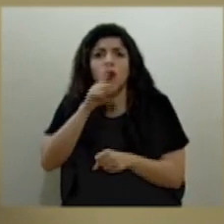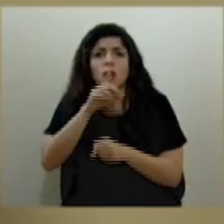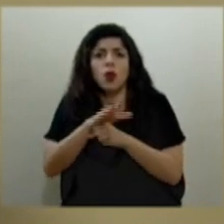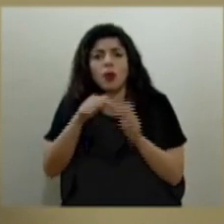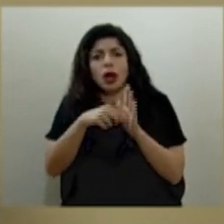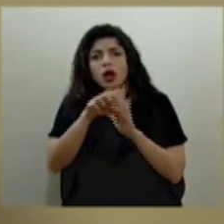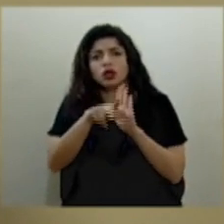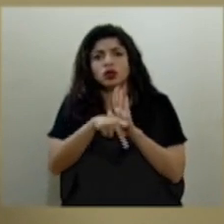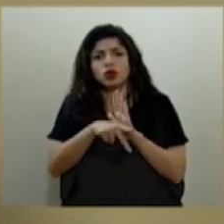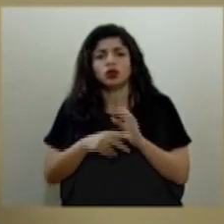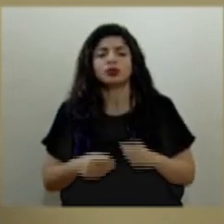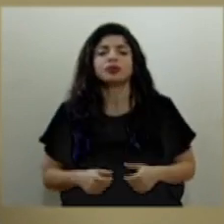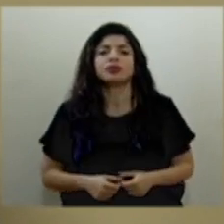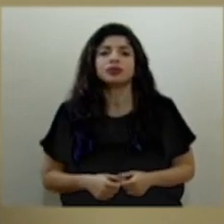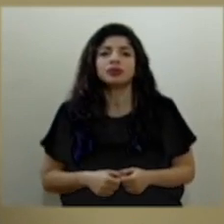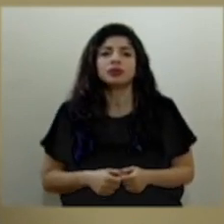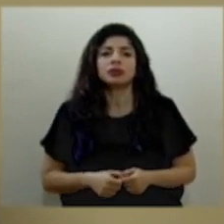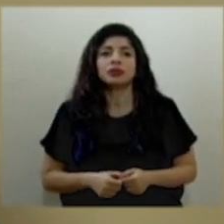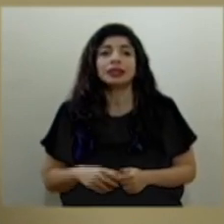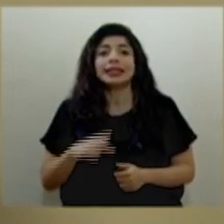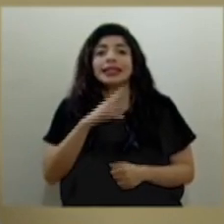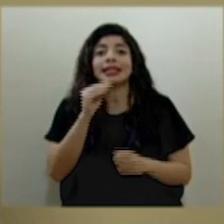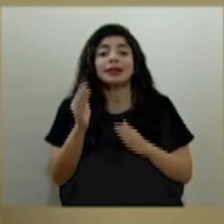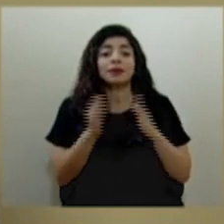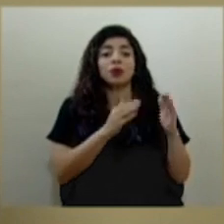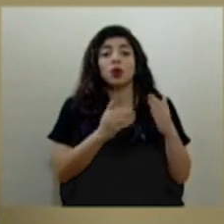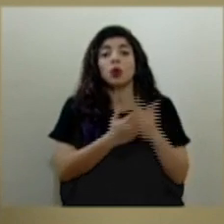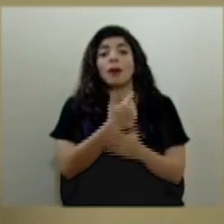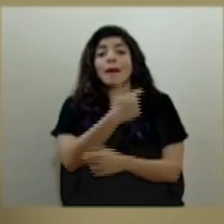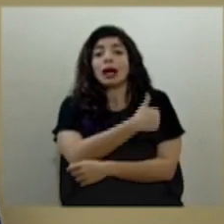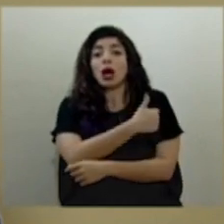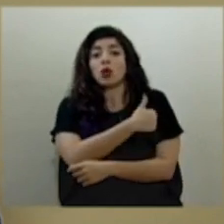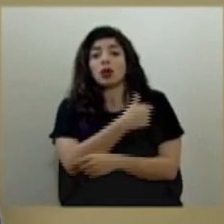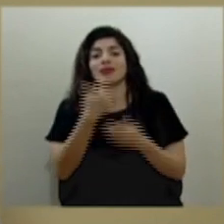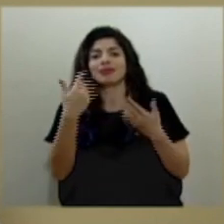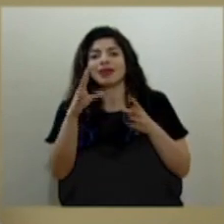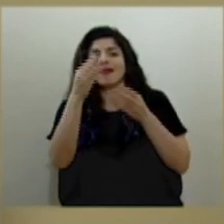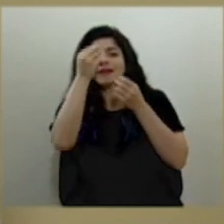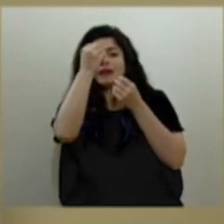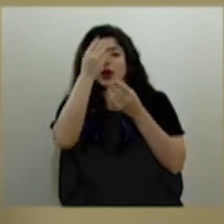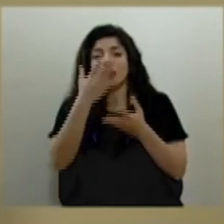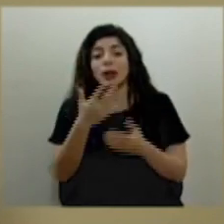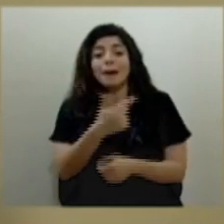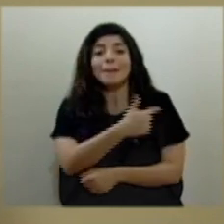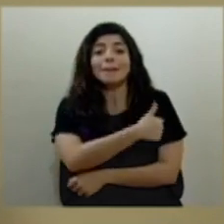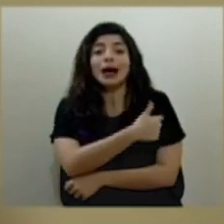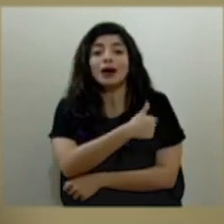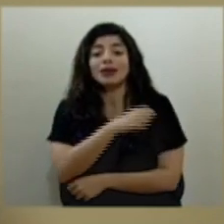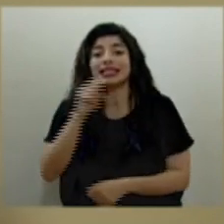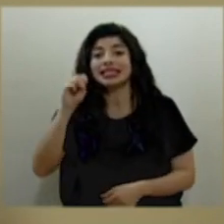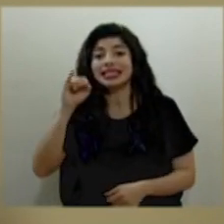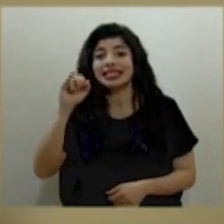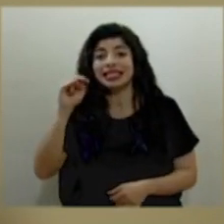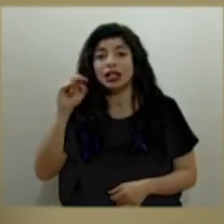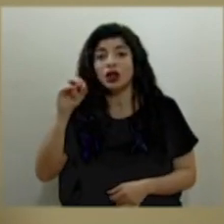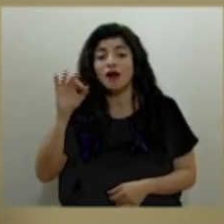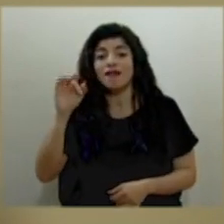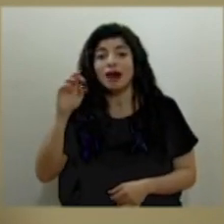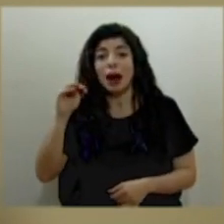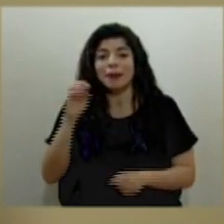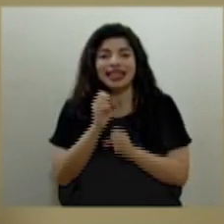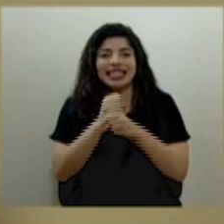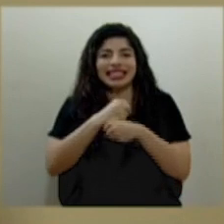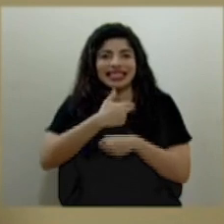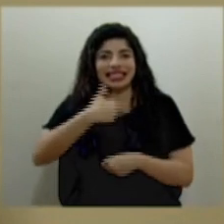el mandato constitucional. Y con respecto a las nuevas vacunas, como ya lo hemos informado, la vacuna de Sinopharm, que es de fabricación china,